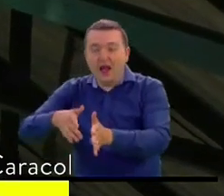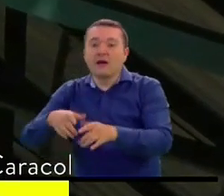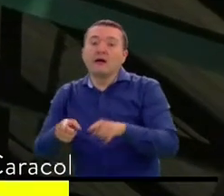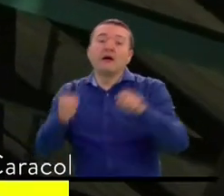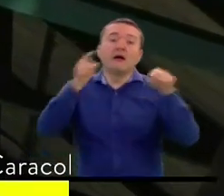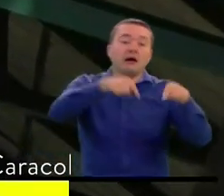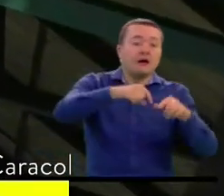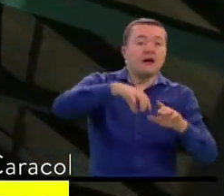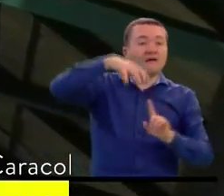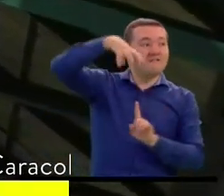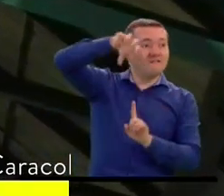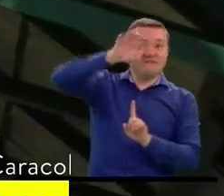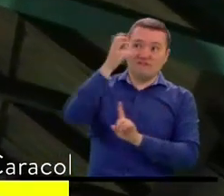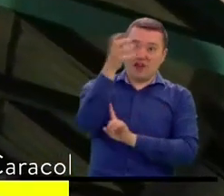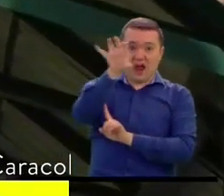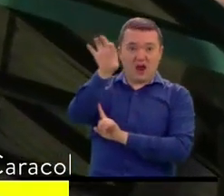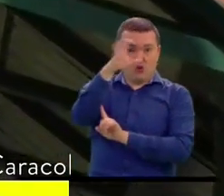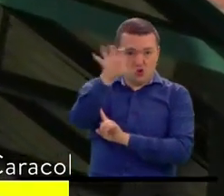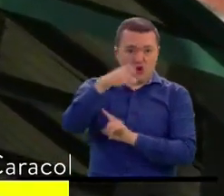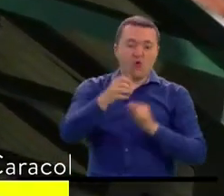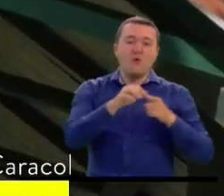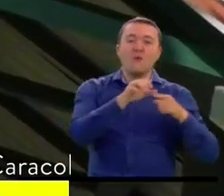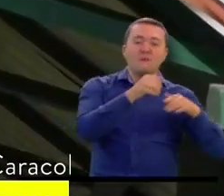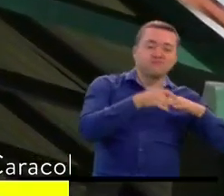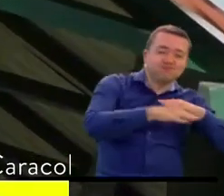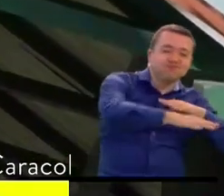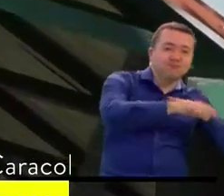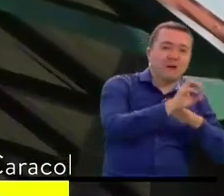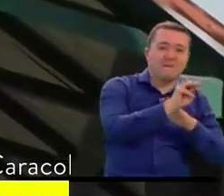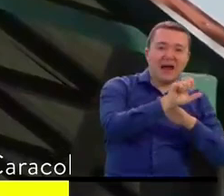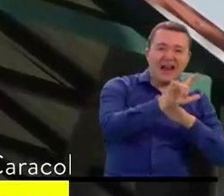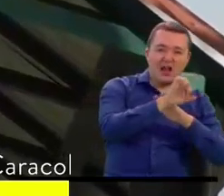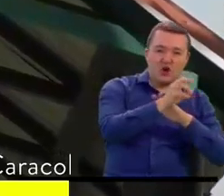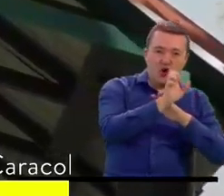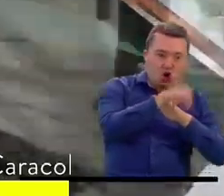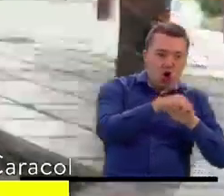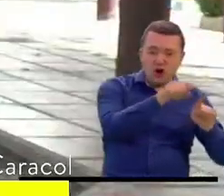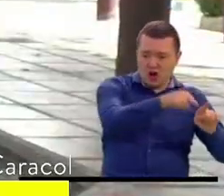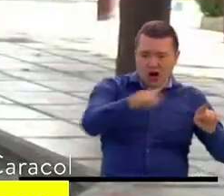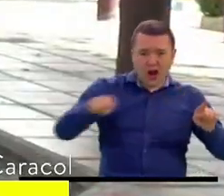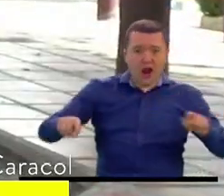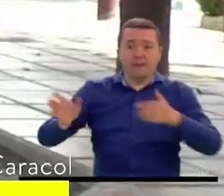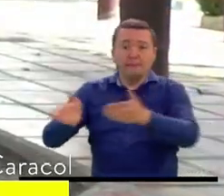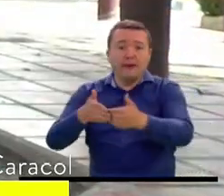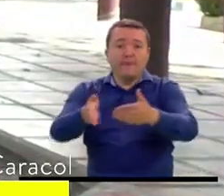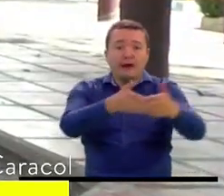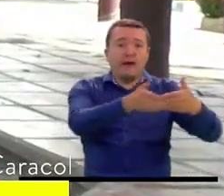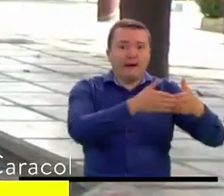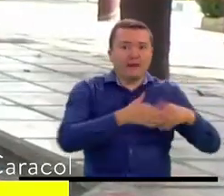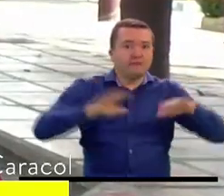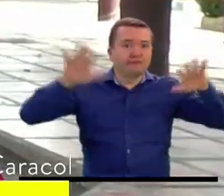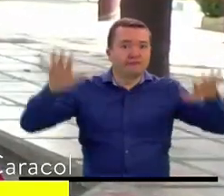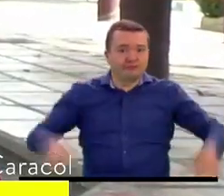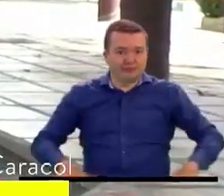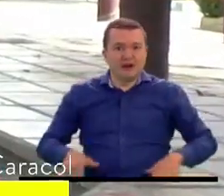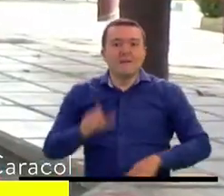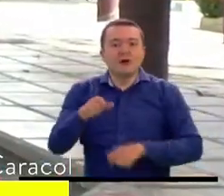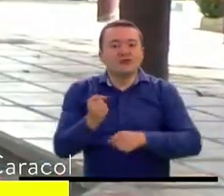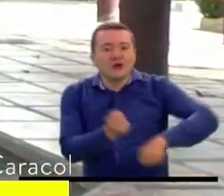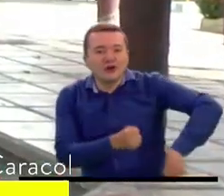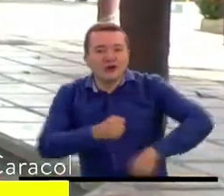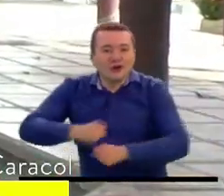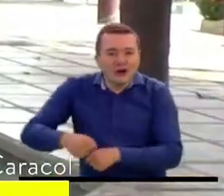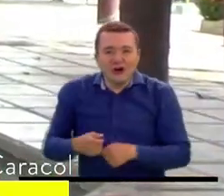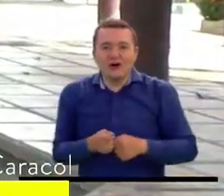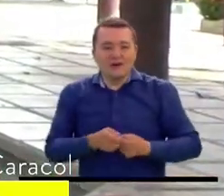faro también quedaron suspendidas. Toda la actividad turística está paralizada, la gente que vive de las lanchas de pesca, de las